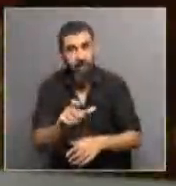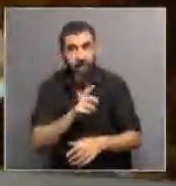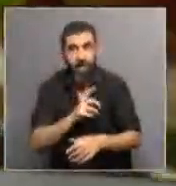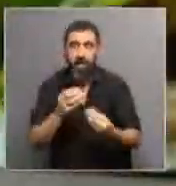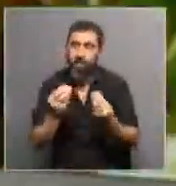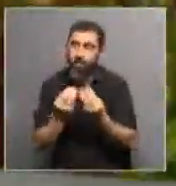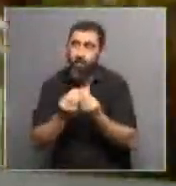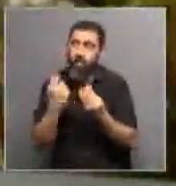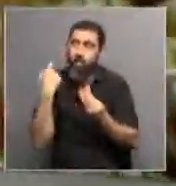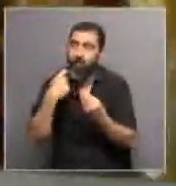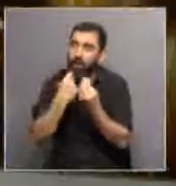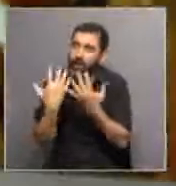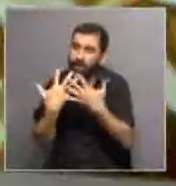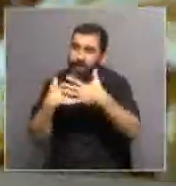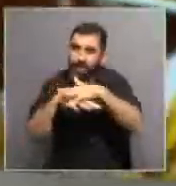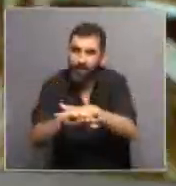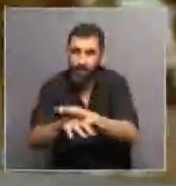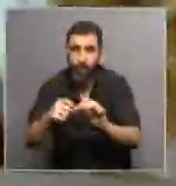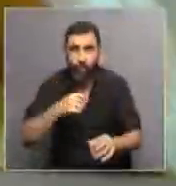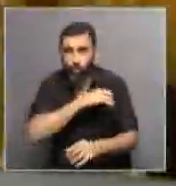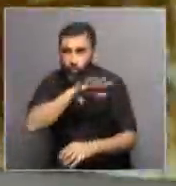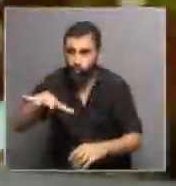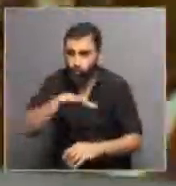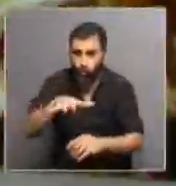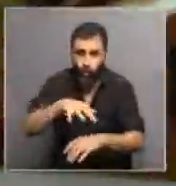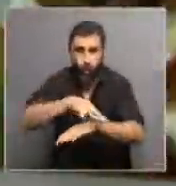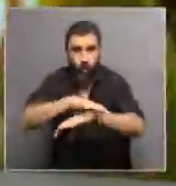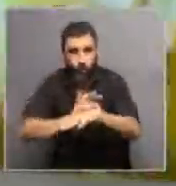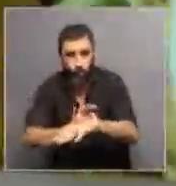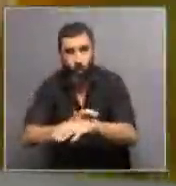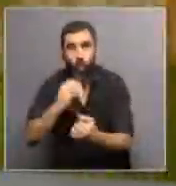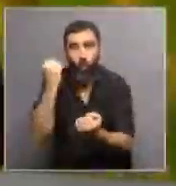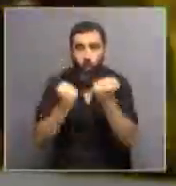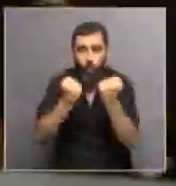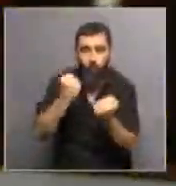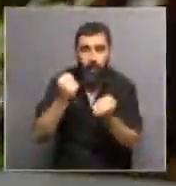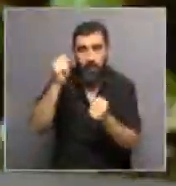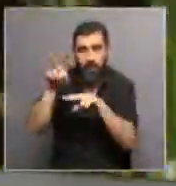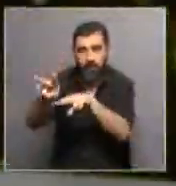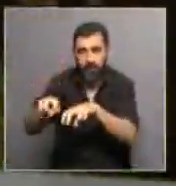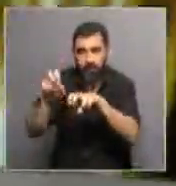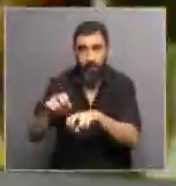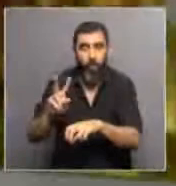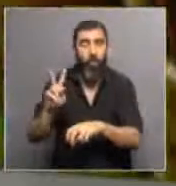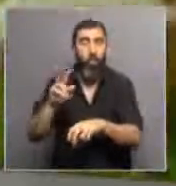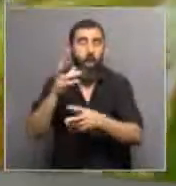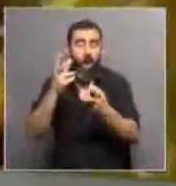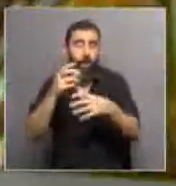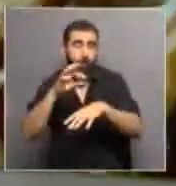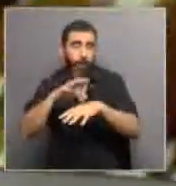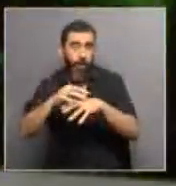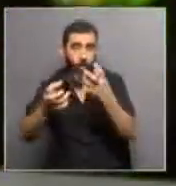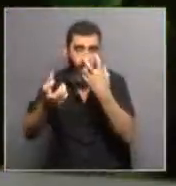dispersas y tenemos que integrar sociólogos, antropólogos, economistas, agrónomos, veterinarios. No tenemos esa cultura, gente de